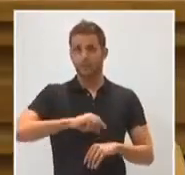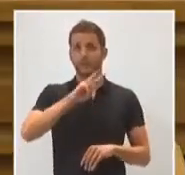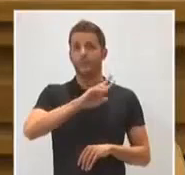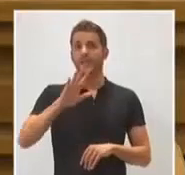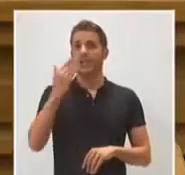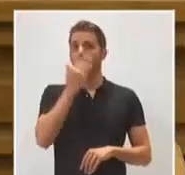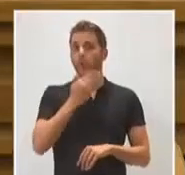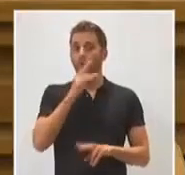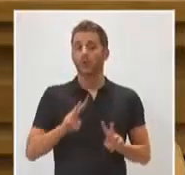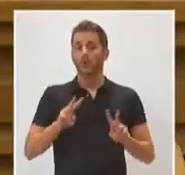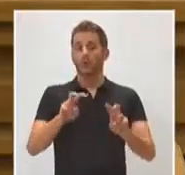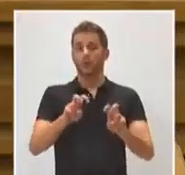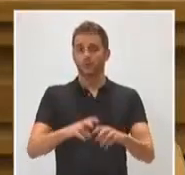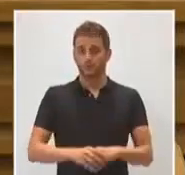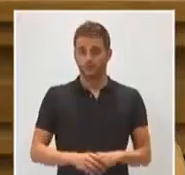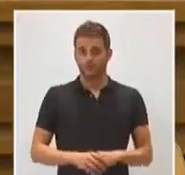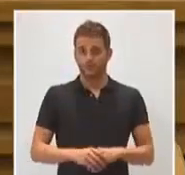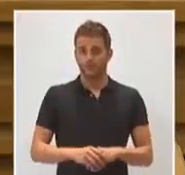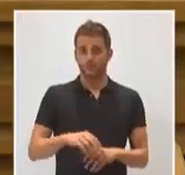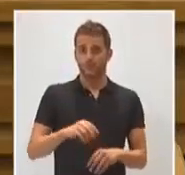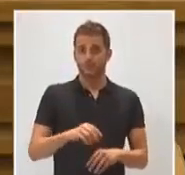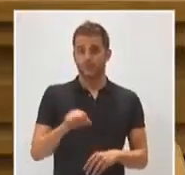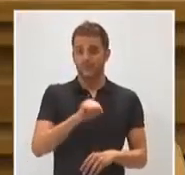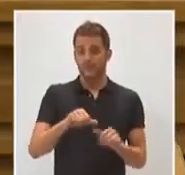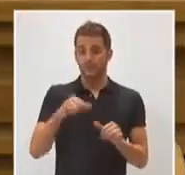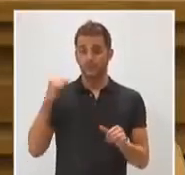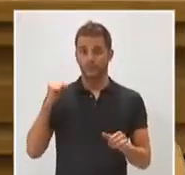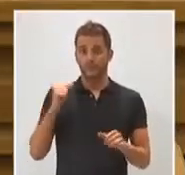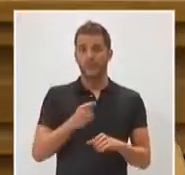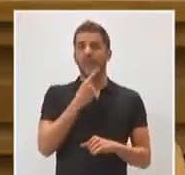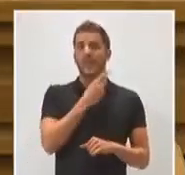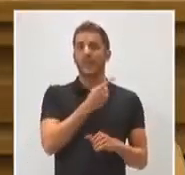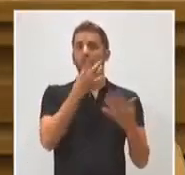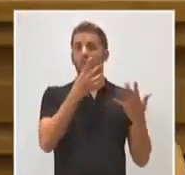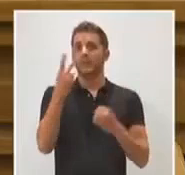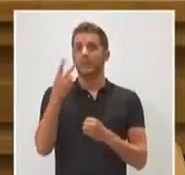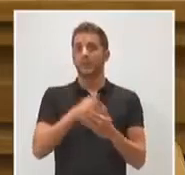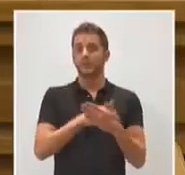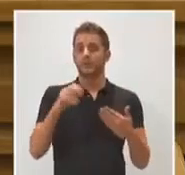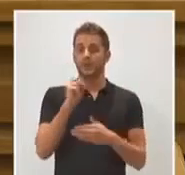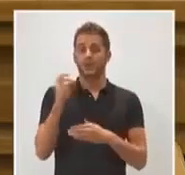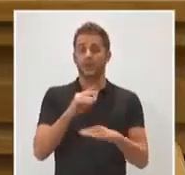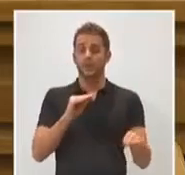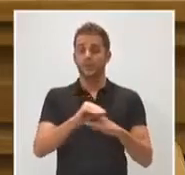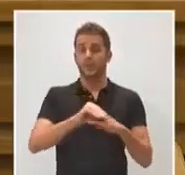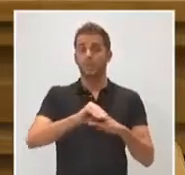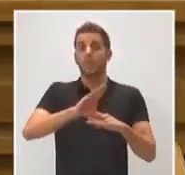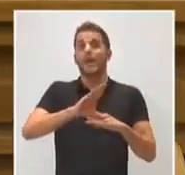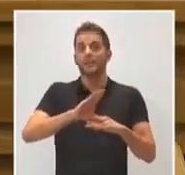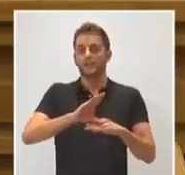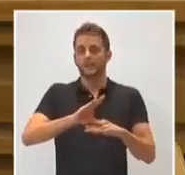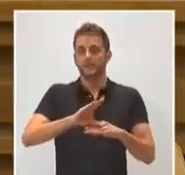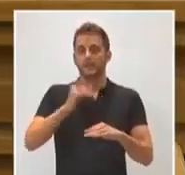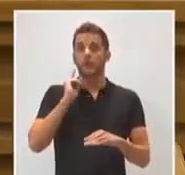centros en estos últimos años ciento millones de 192 millones más en la inversión solo desde el